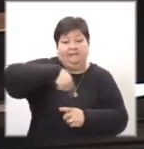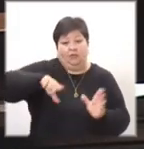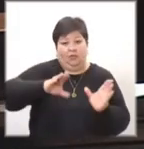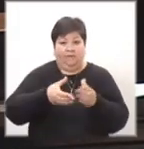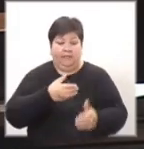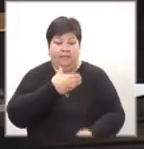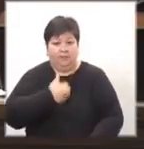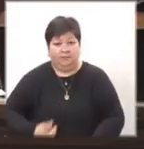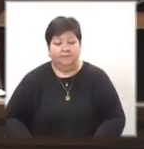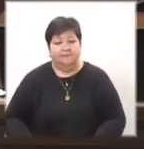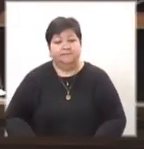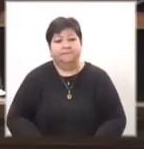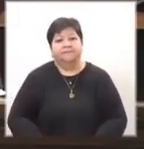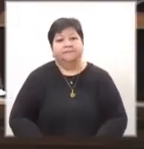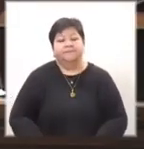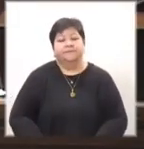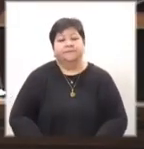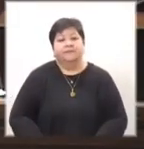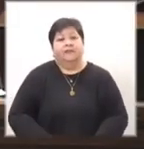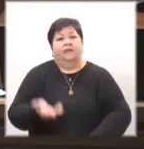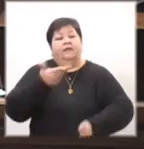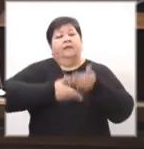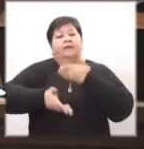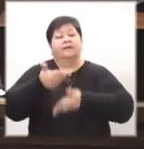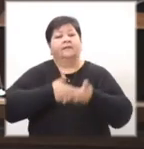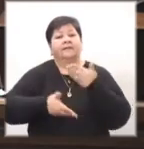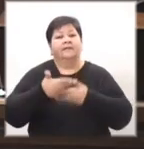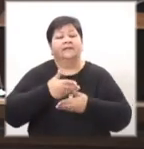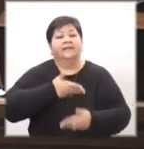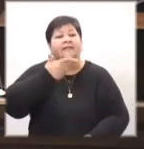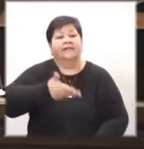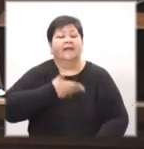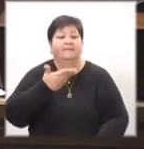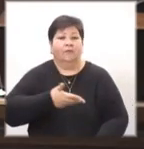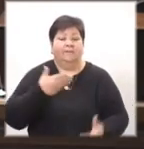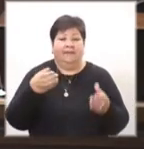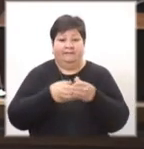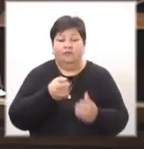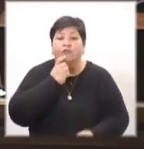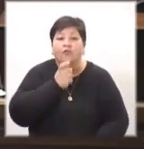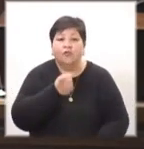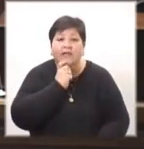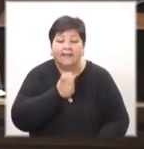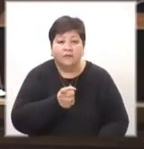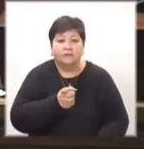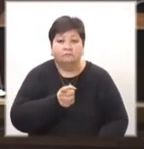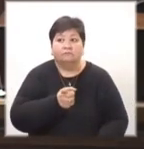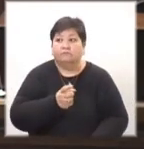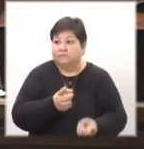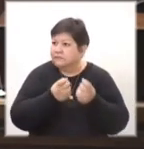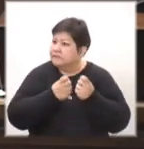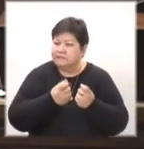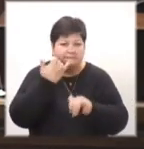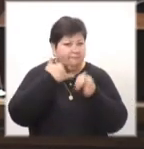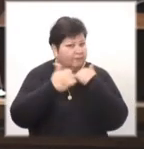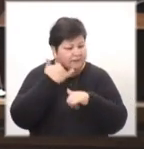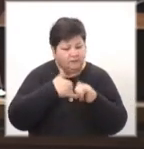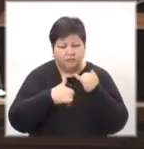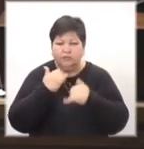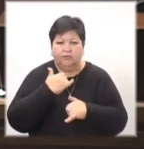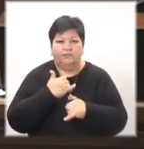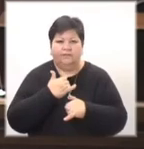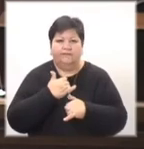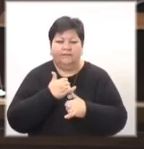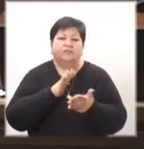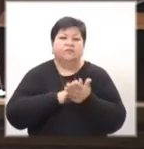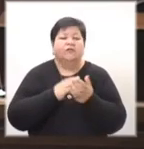coalición. Compartimos el reclamo que hizo públicamente el Partido Colorado sobre la necesidad de contar con información sobre los